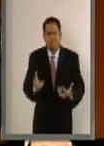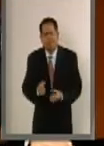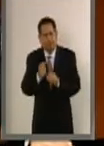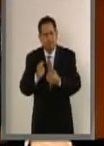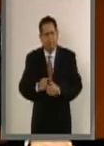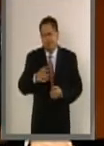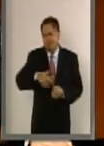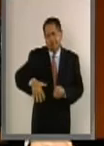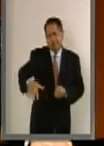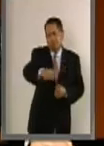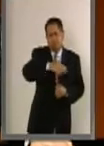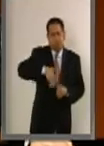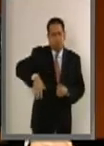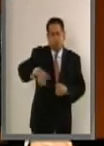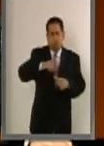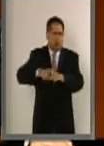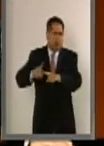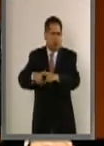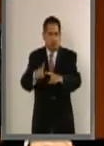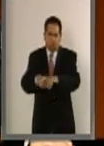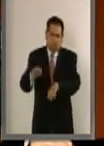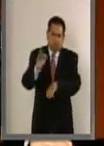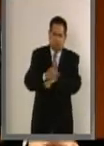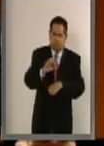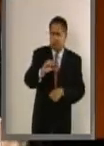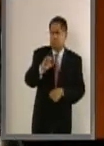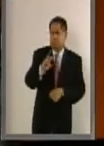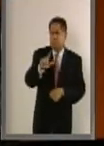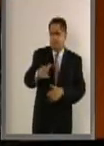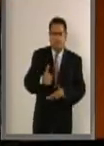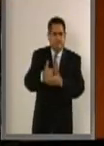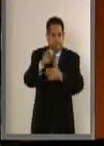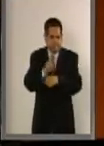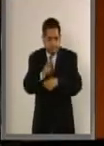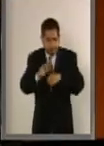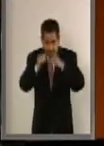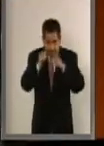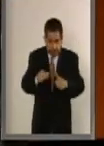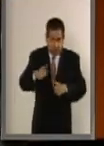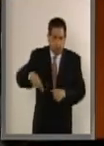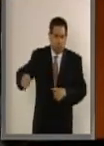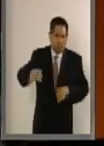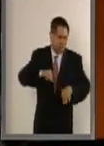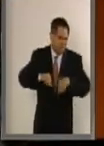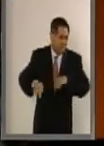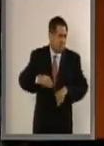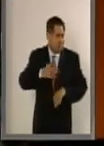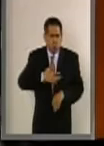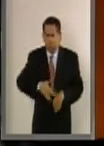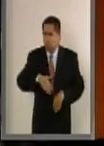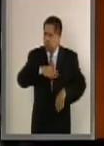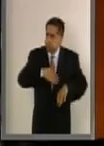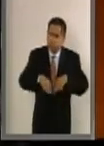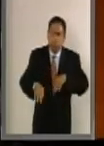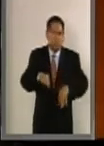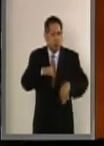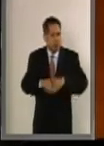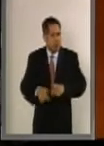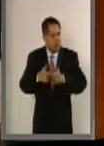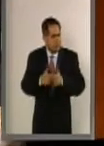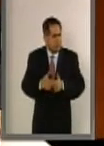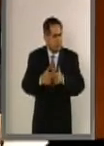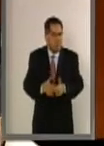integrantes de los diferentes sistemas de protección civil que han trabajado de manera incansable ante los